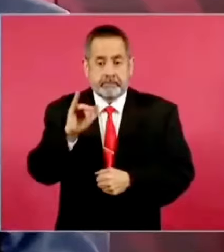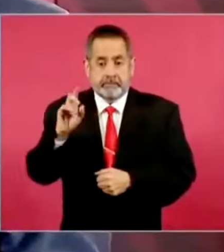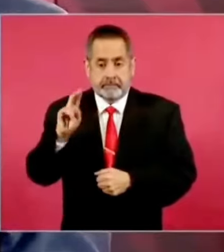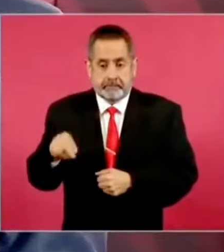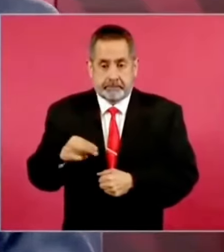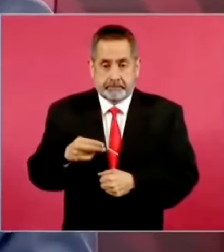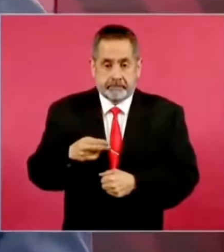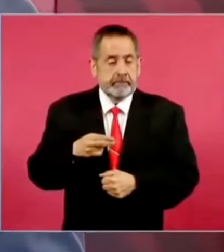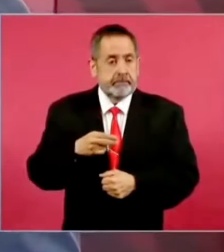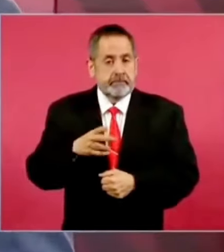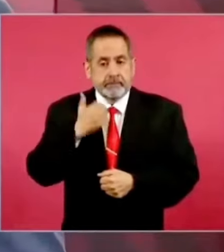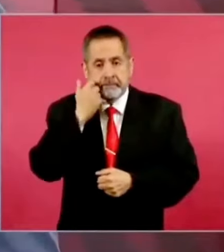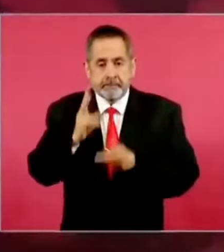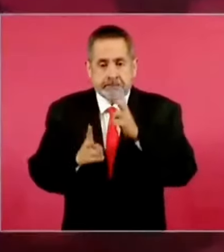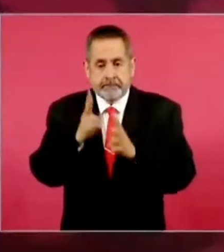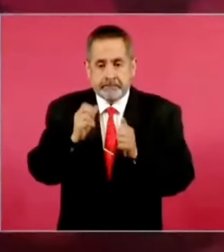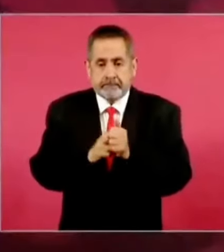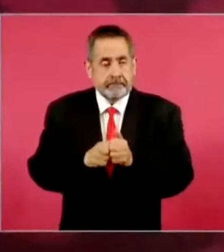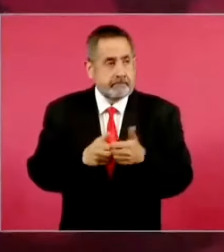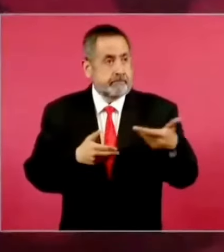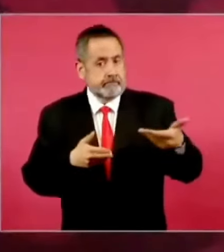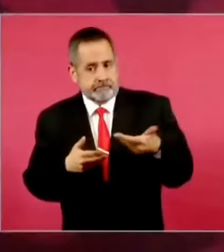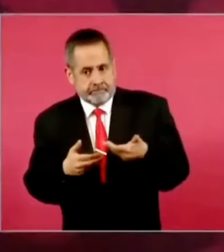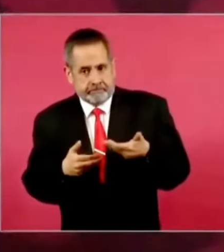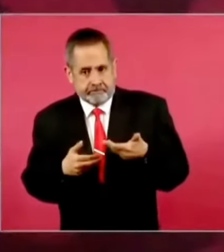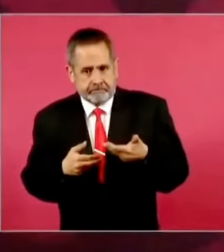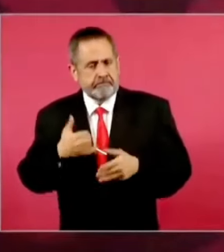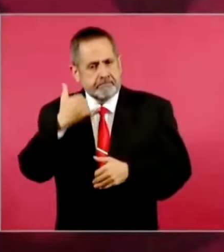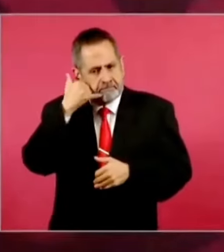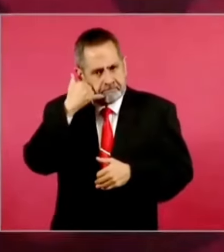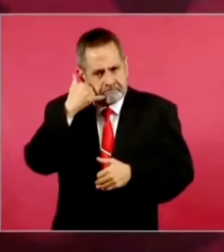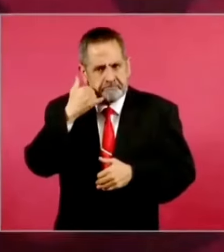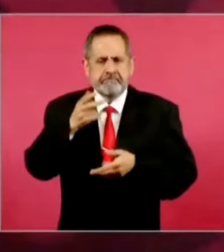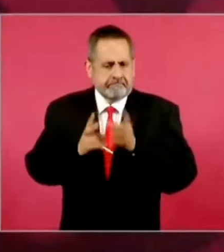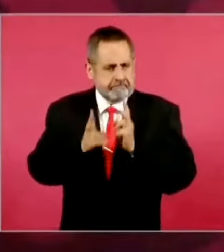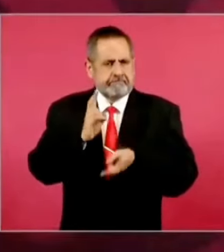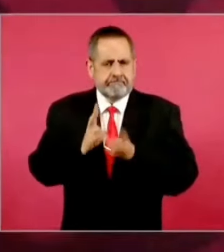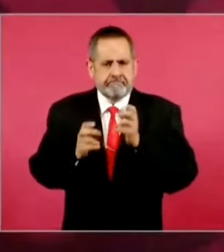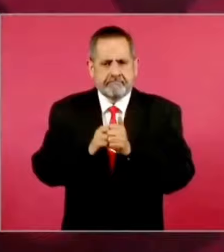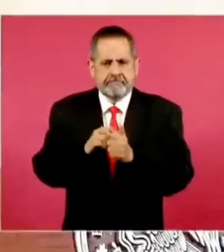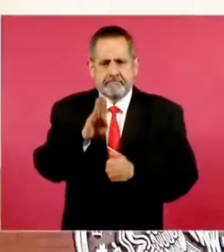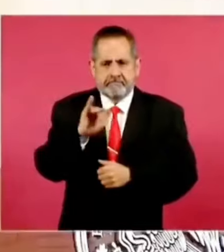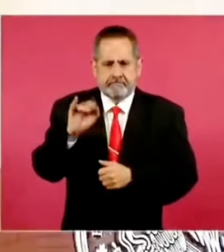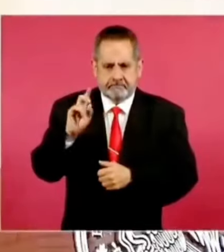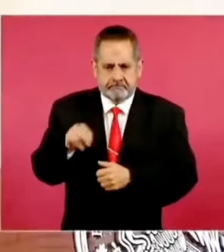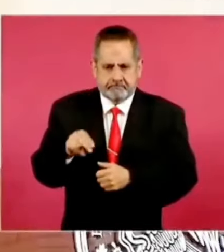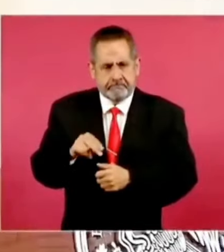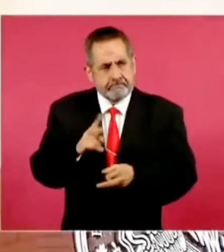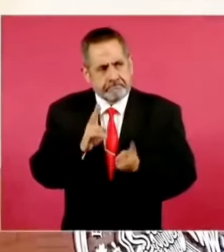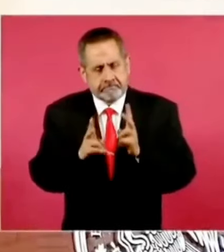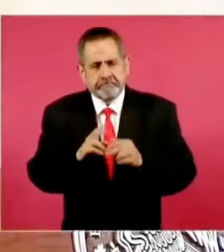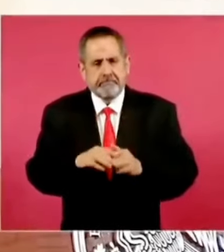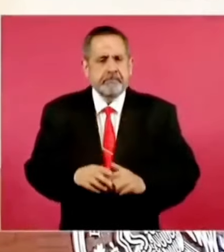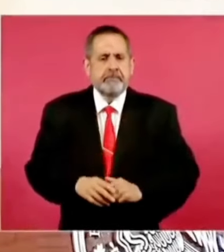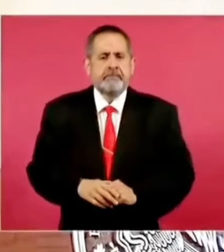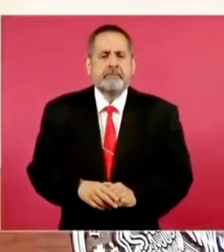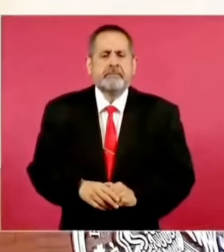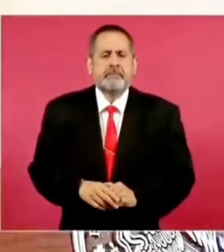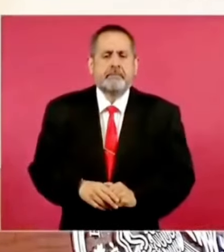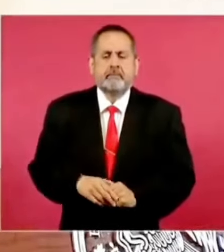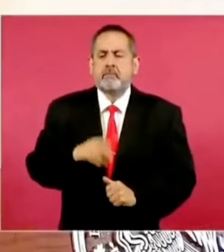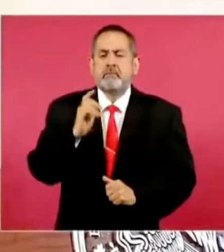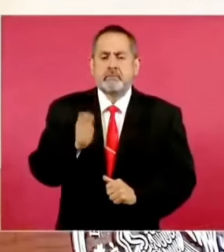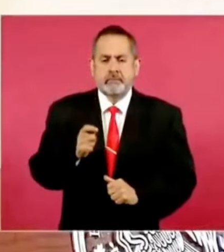quería hablar conmigo hablamos por teléfono y una de las